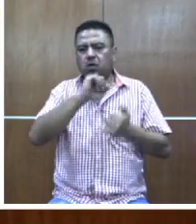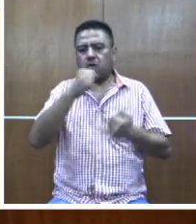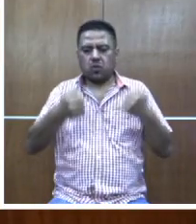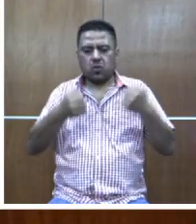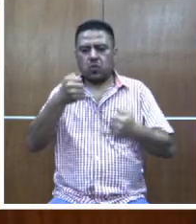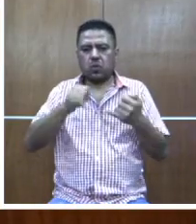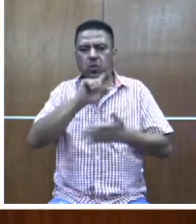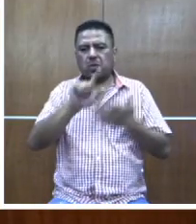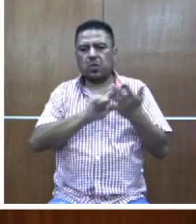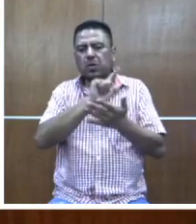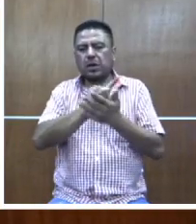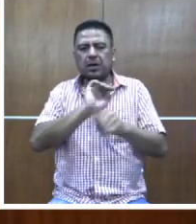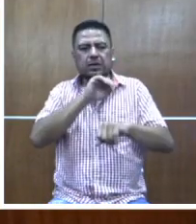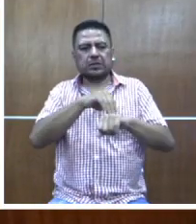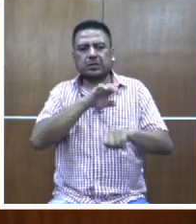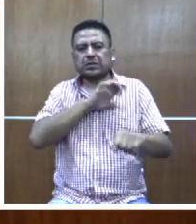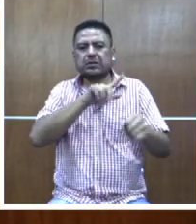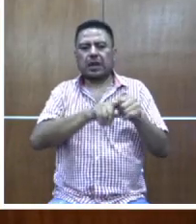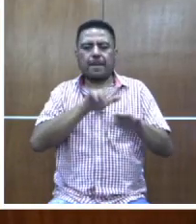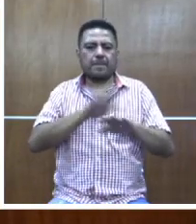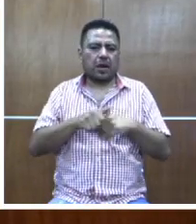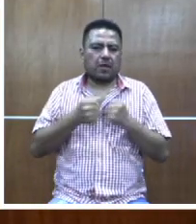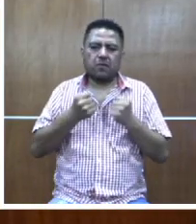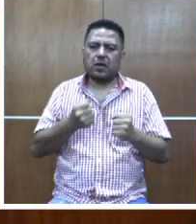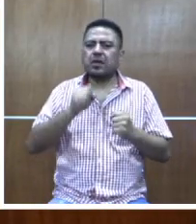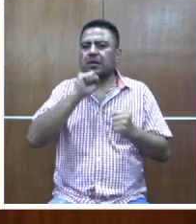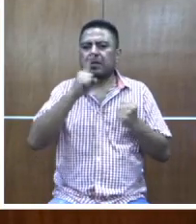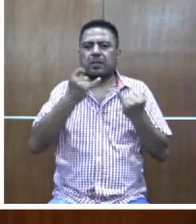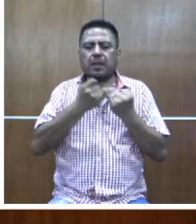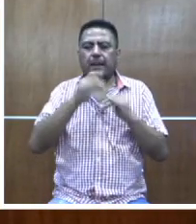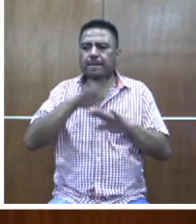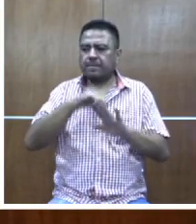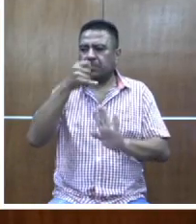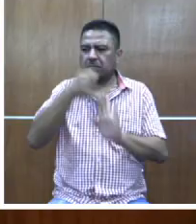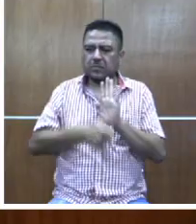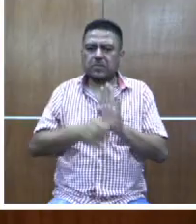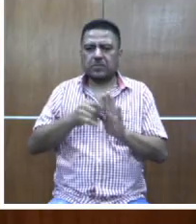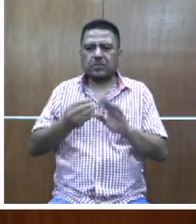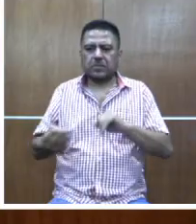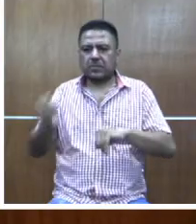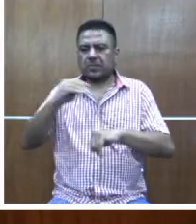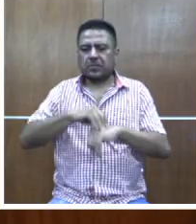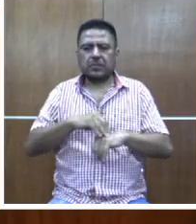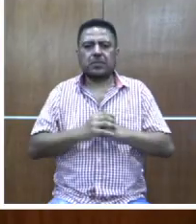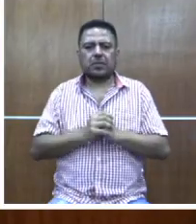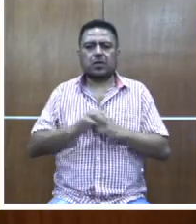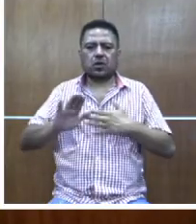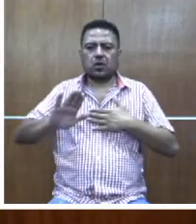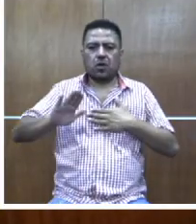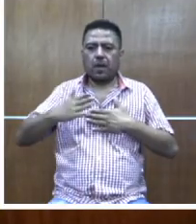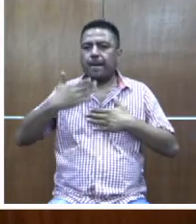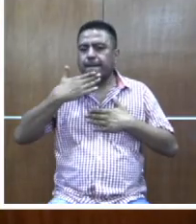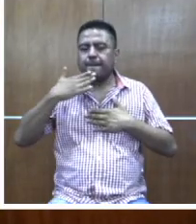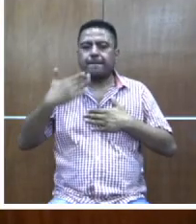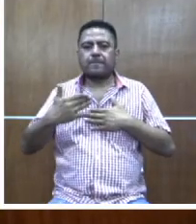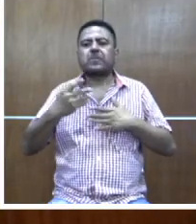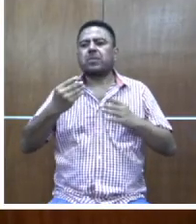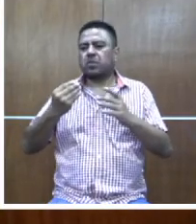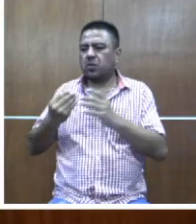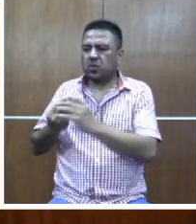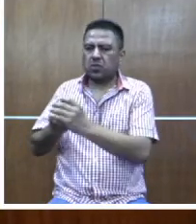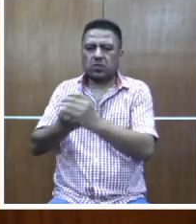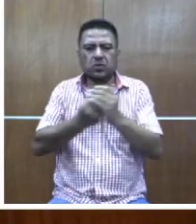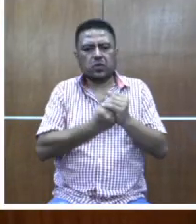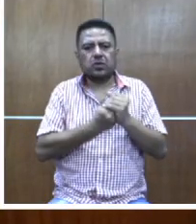jurídico específico, sólido y de plena aplicación, que comprometa, que